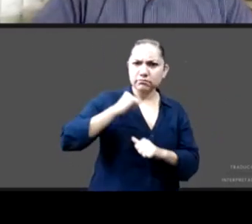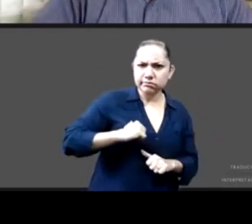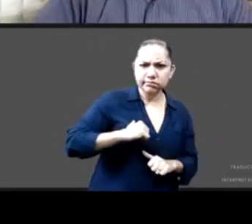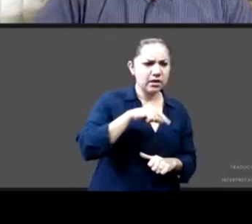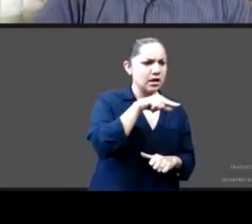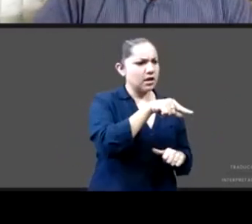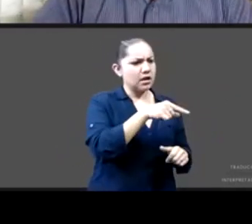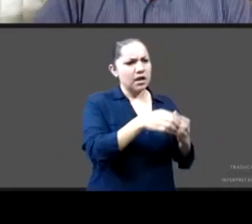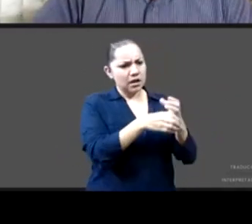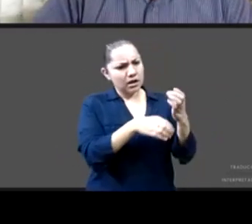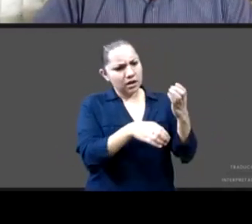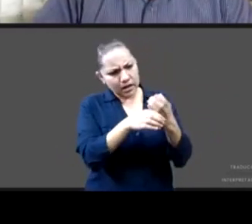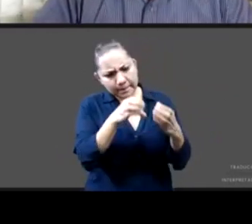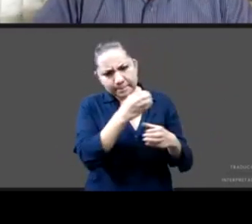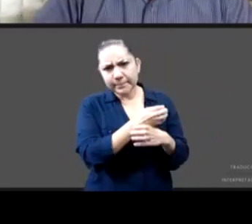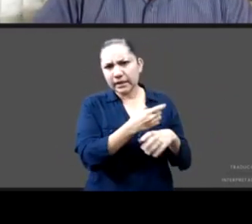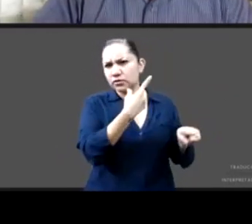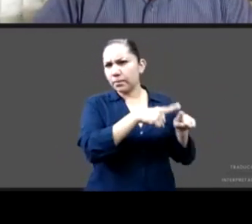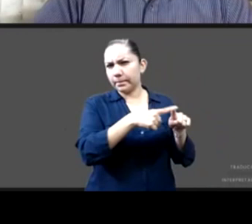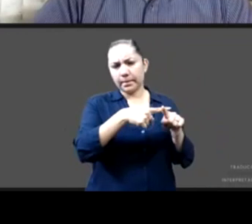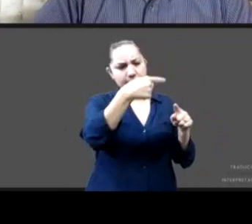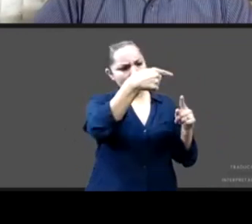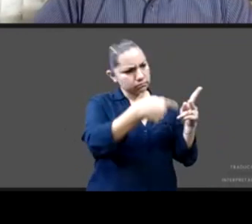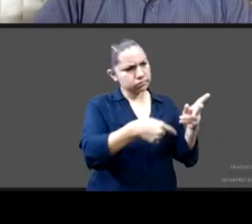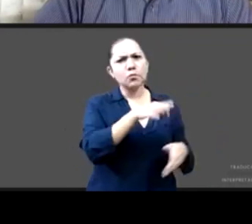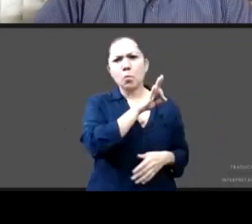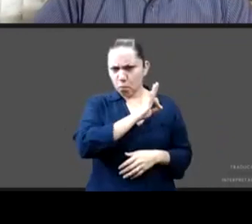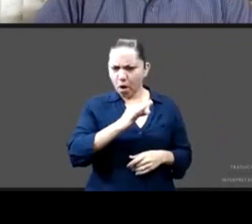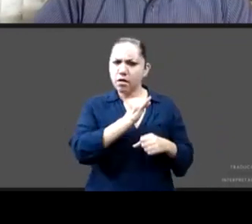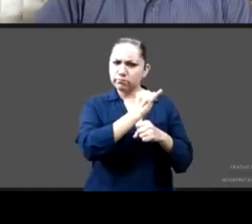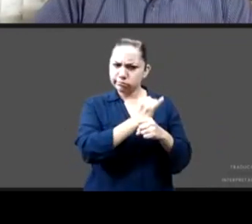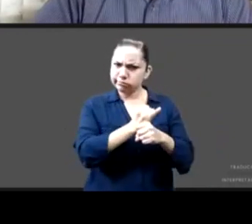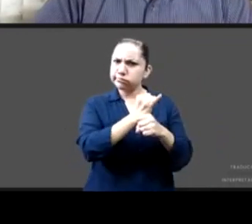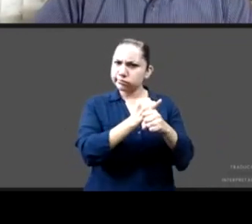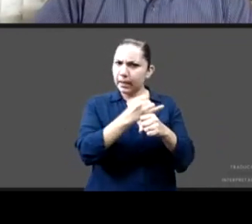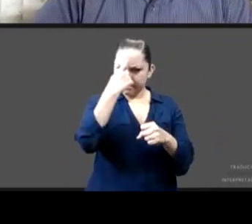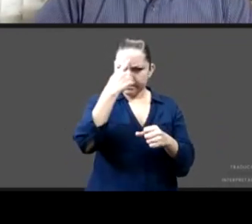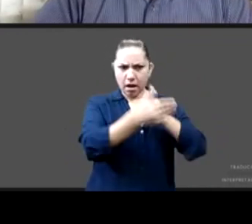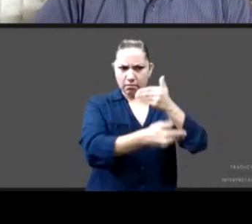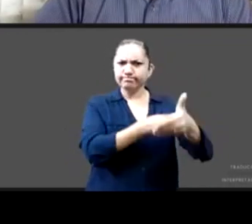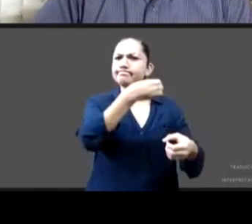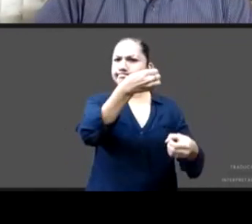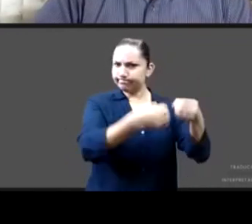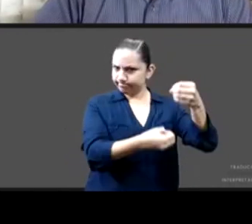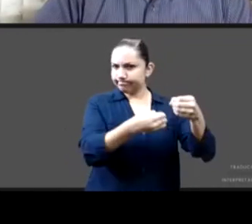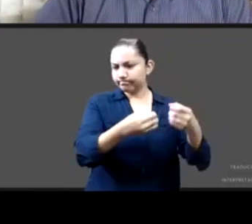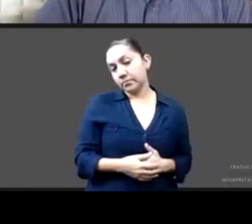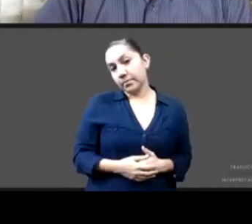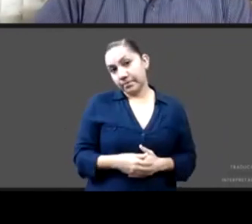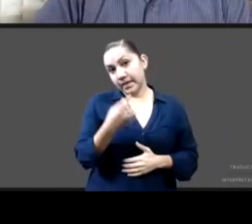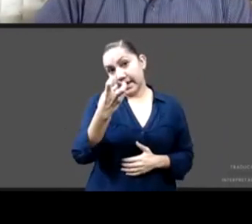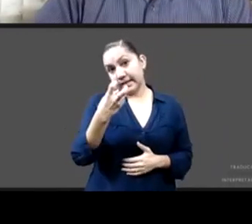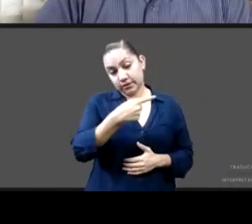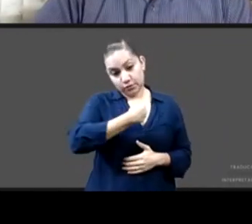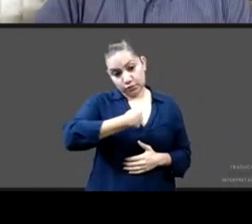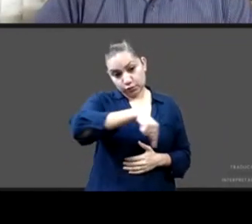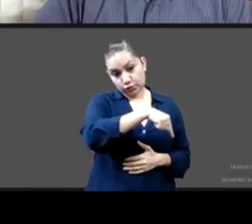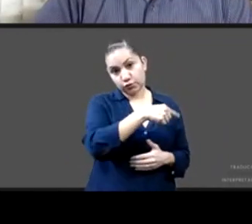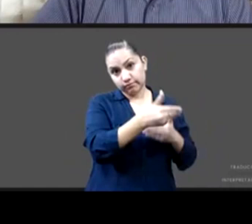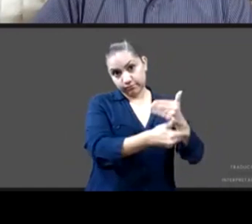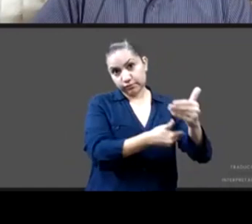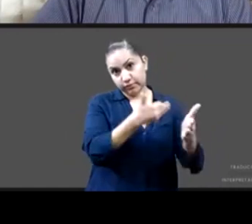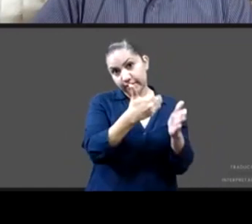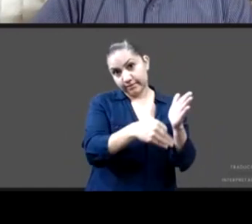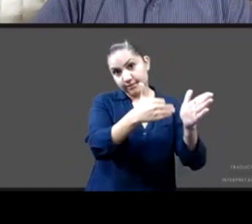investigar y llevarlos a tribunales. Así que tenemos mucho por hacer. Juan Martín, no nos